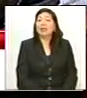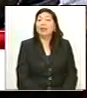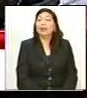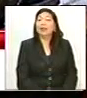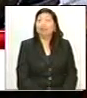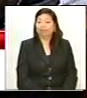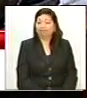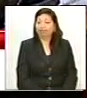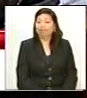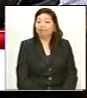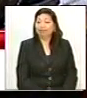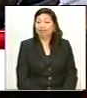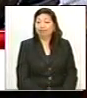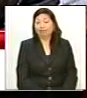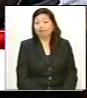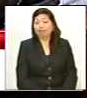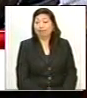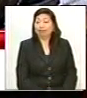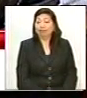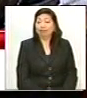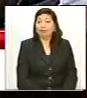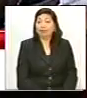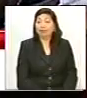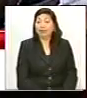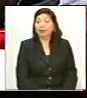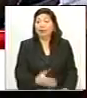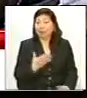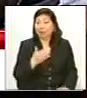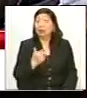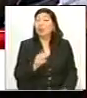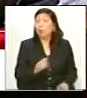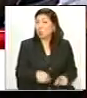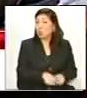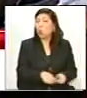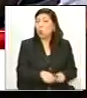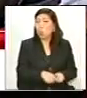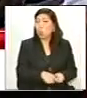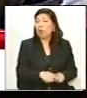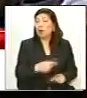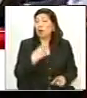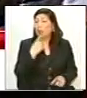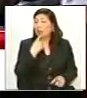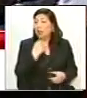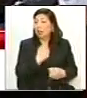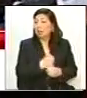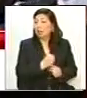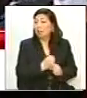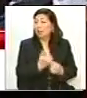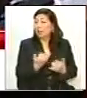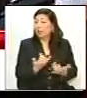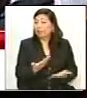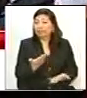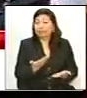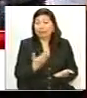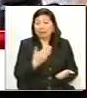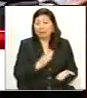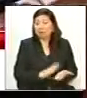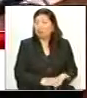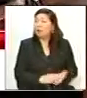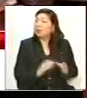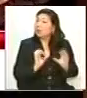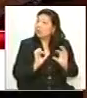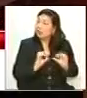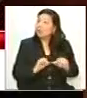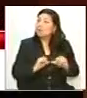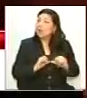Muy bueno, bien. Si no sucede lo que pasó en el canal del Arenal. Así es. Que fueron a mitad de la obra y dijeron, no, esto no está mal, y